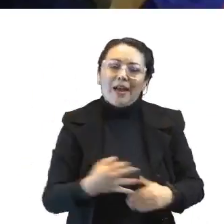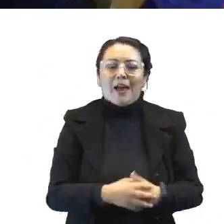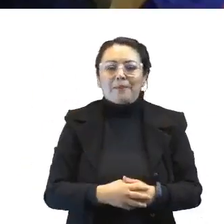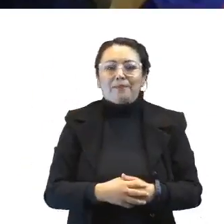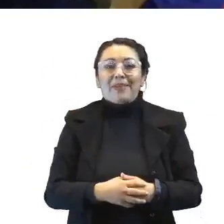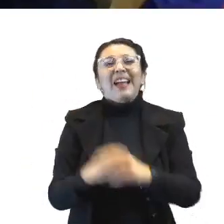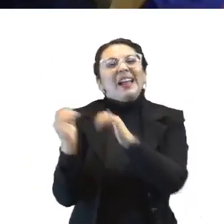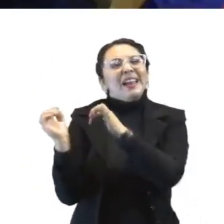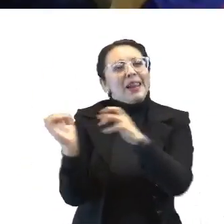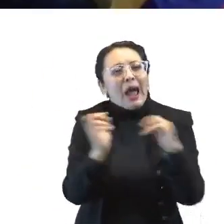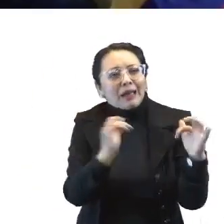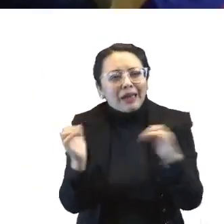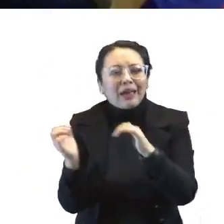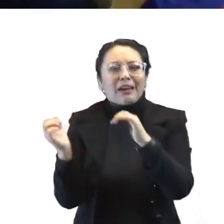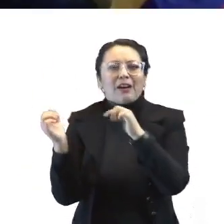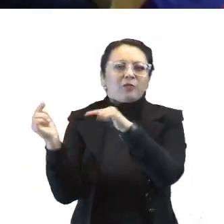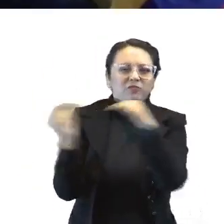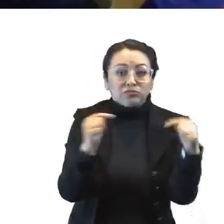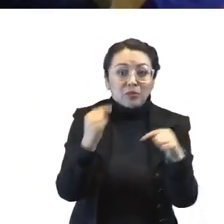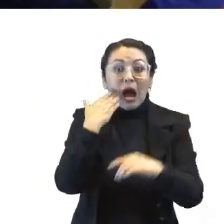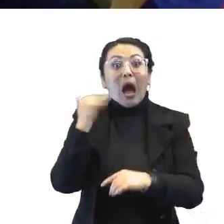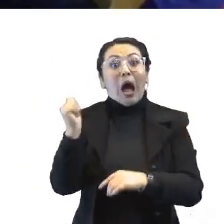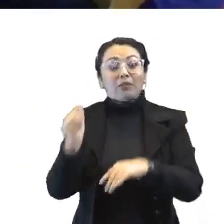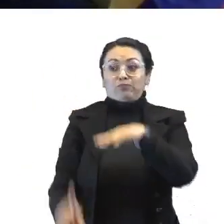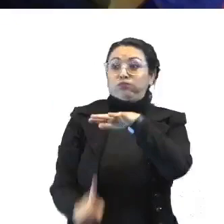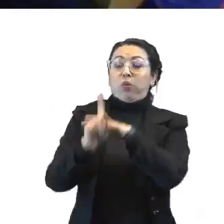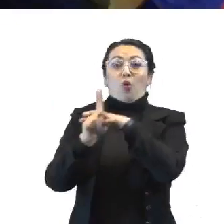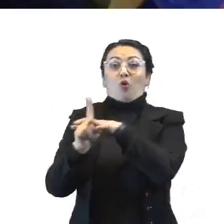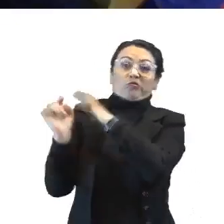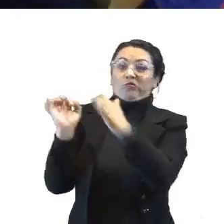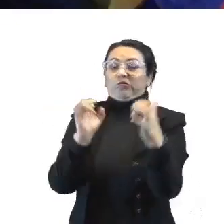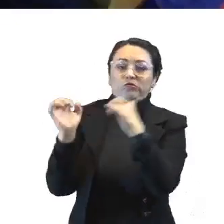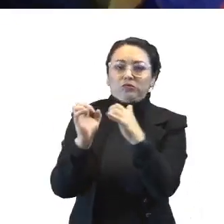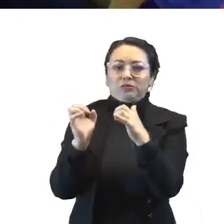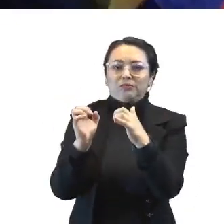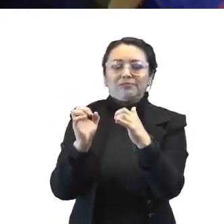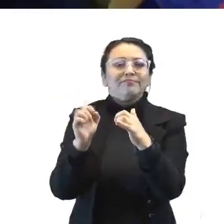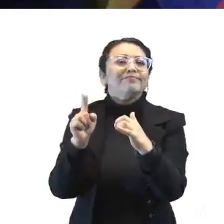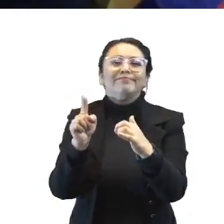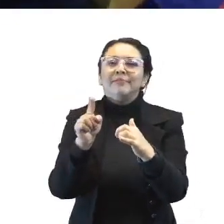conflicto armado no fue impulsado por las mujeres, fue